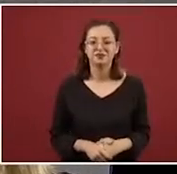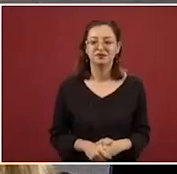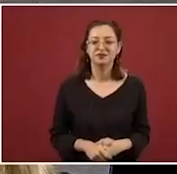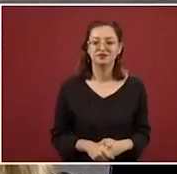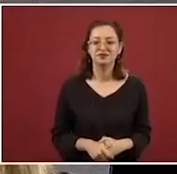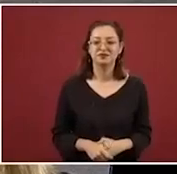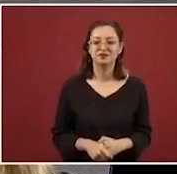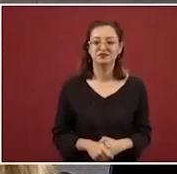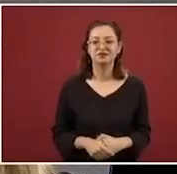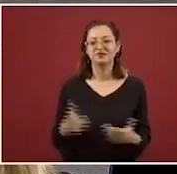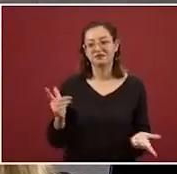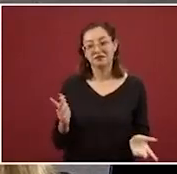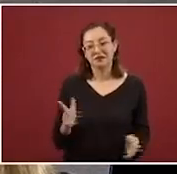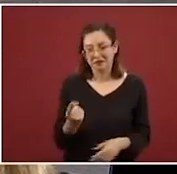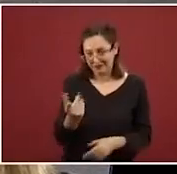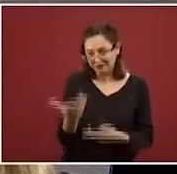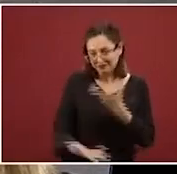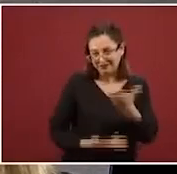Bueno, a sus órdenes.